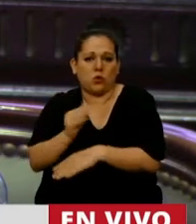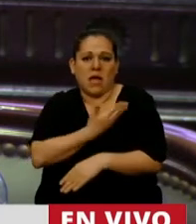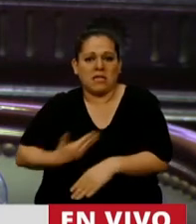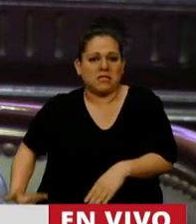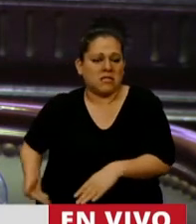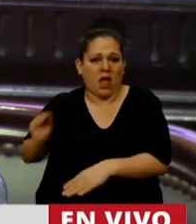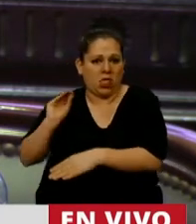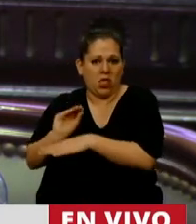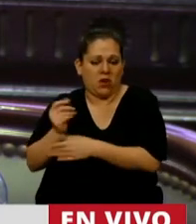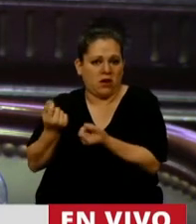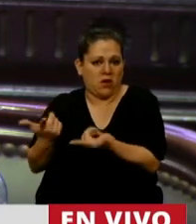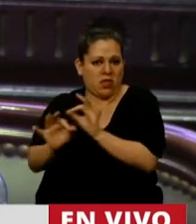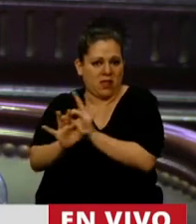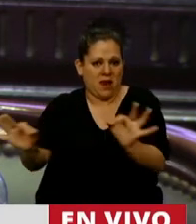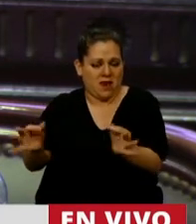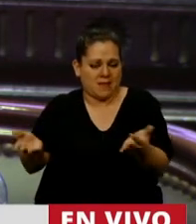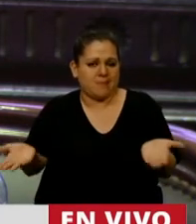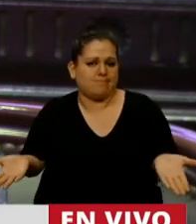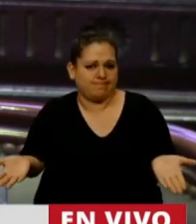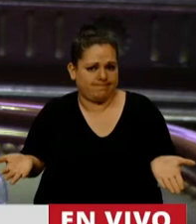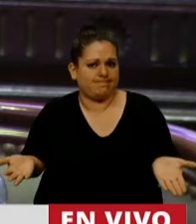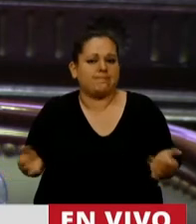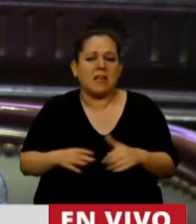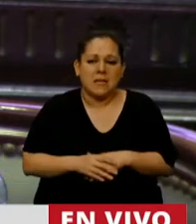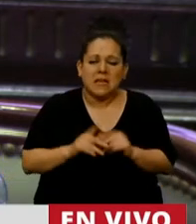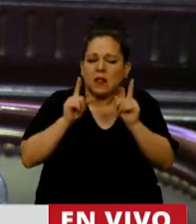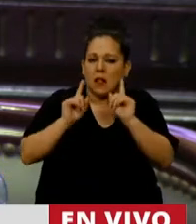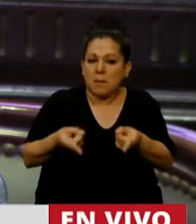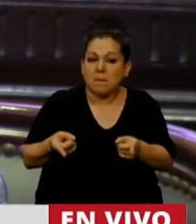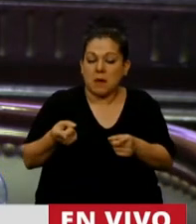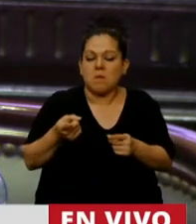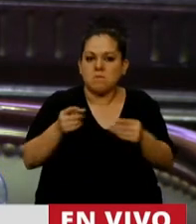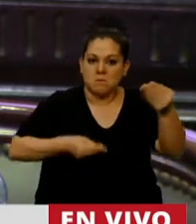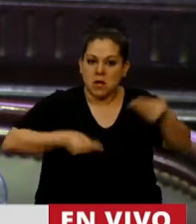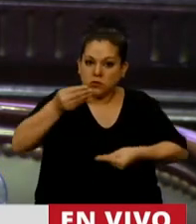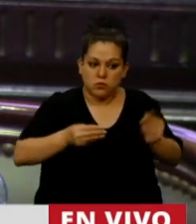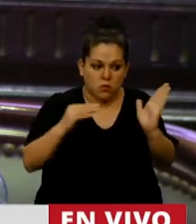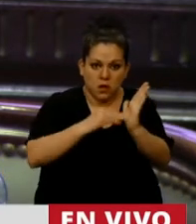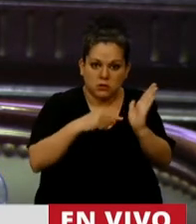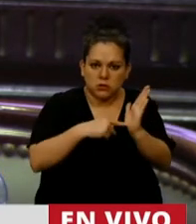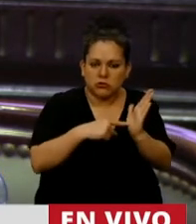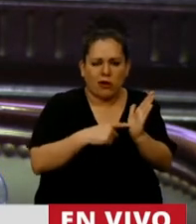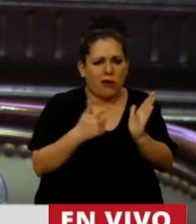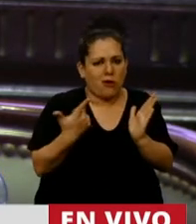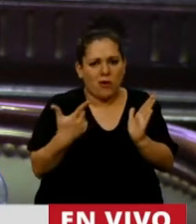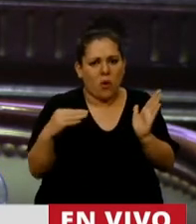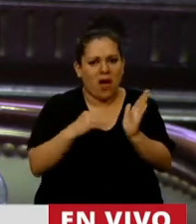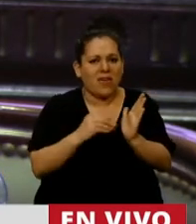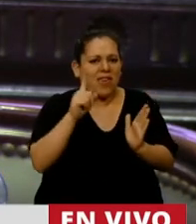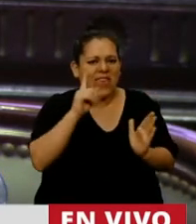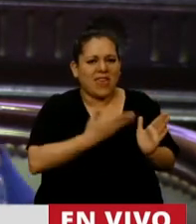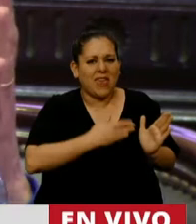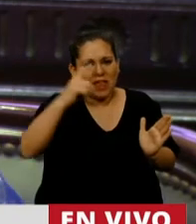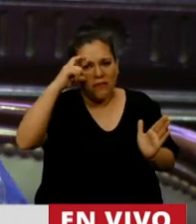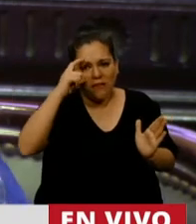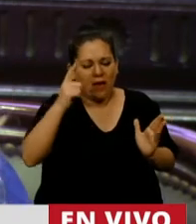presidente. Que además es incomprensible que en este presupuesto 2021 no se incluya el IFE, parece